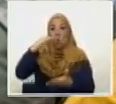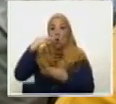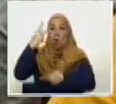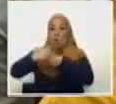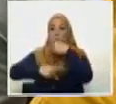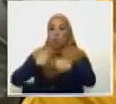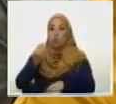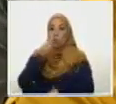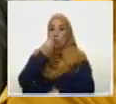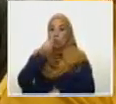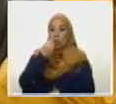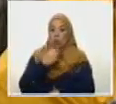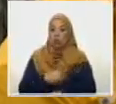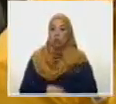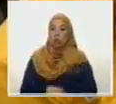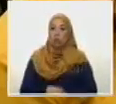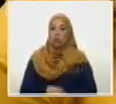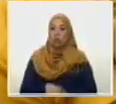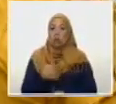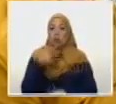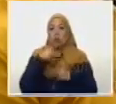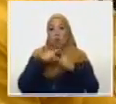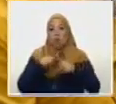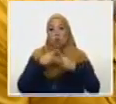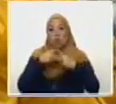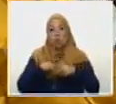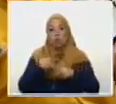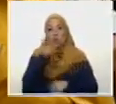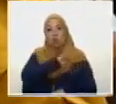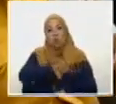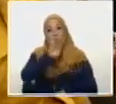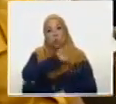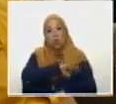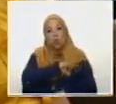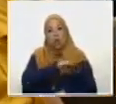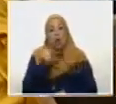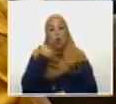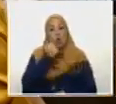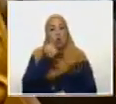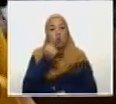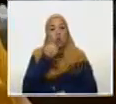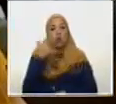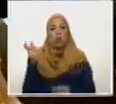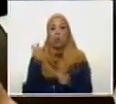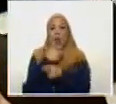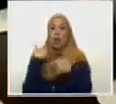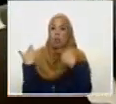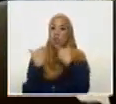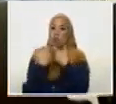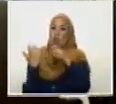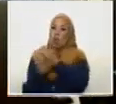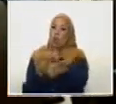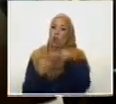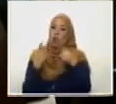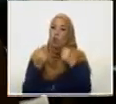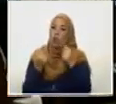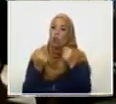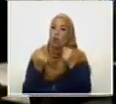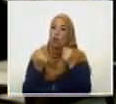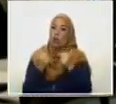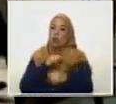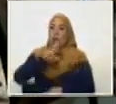producción. Una herramienta social para luchar contra la guerra económica. En cada